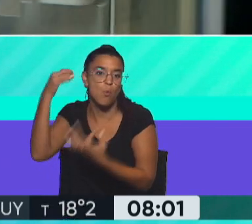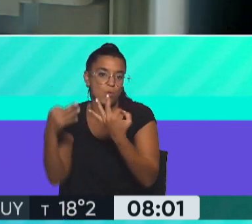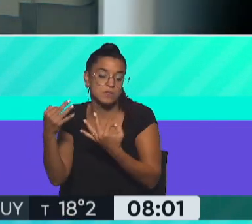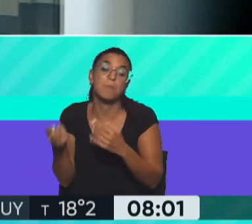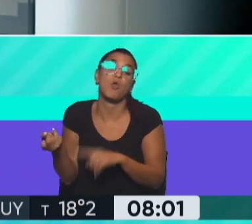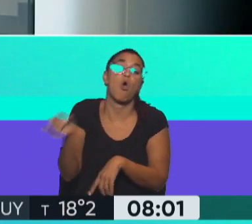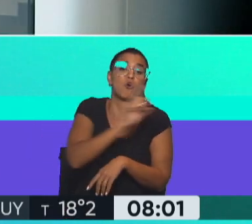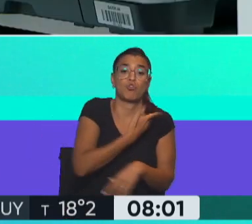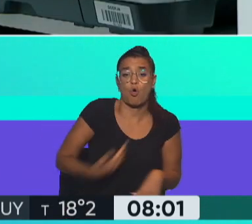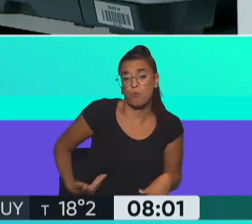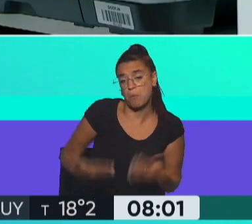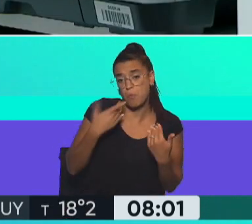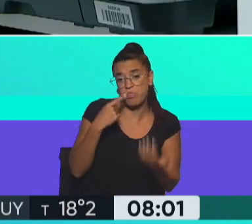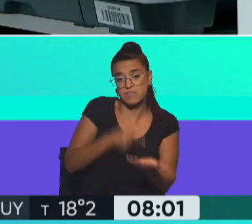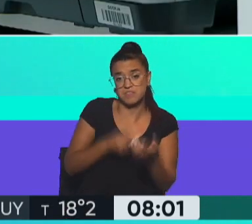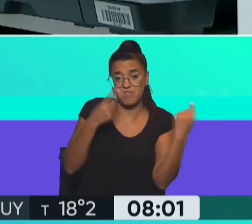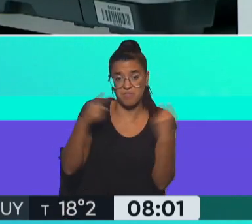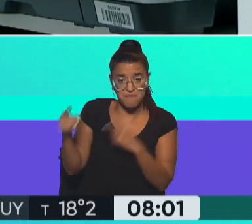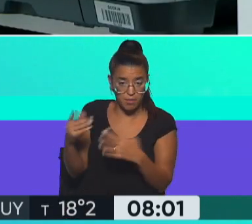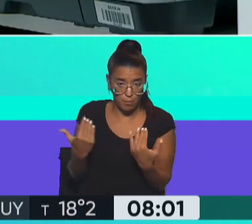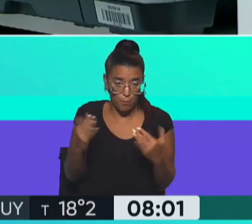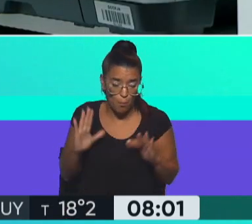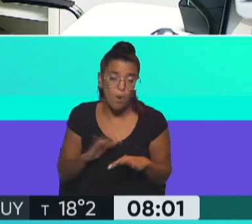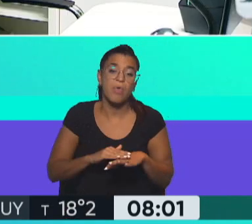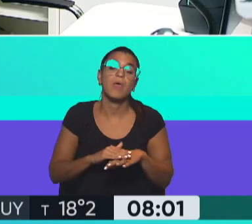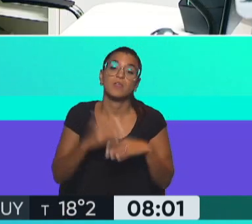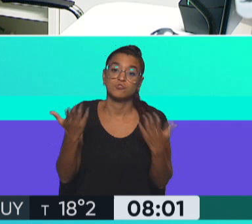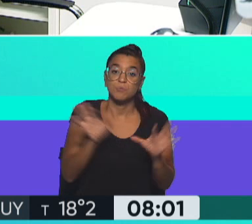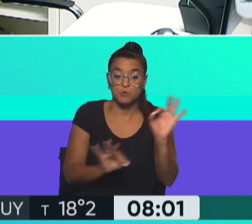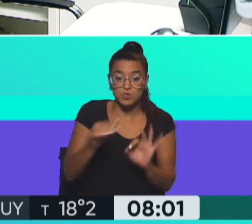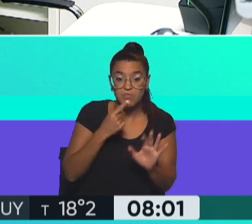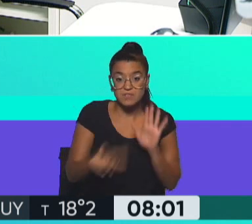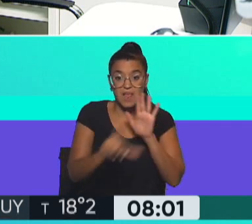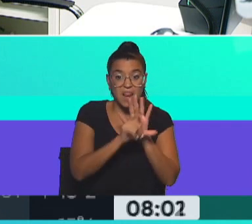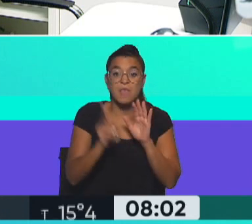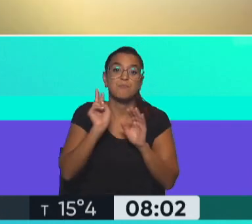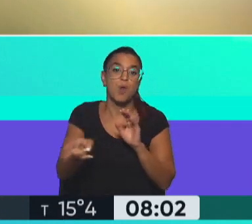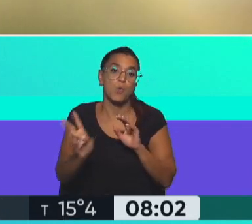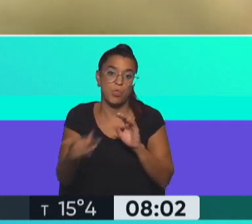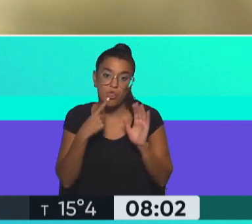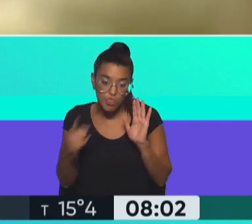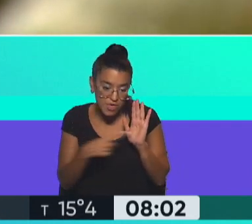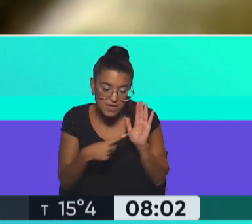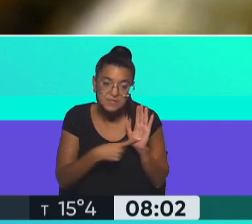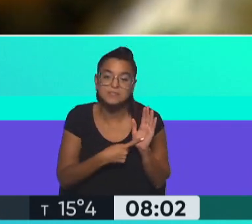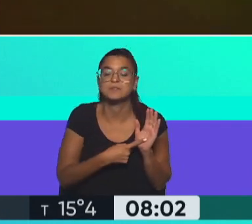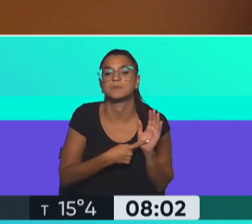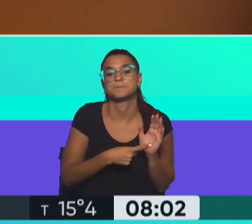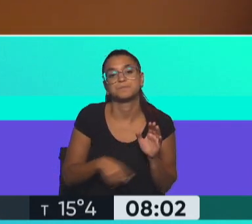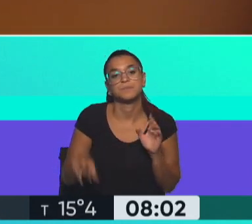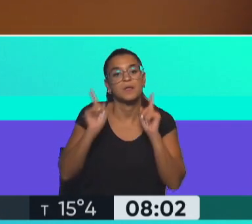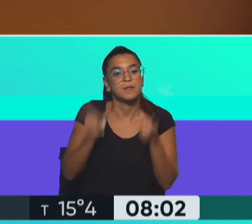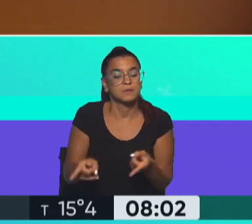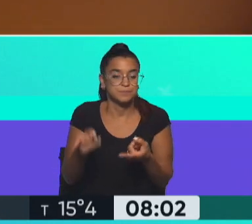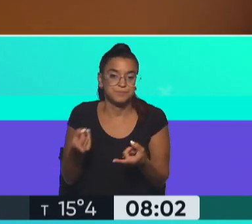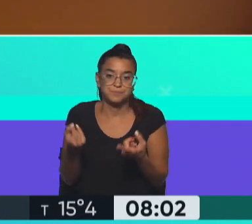y puede tomar una decisión en contrario. Entonces, lo que establece el proyecto es que por ley se le prohíbe esta cuestión. Prohíbe por ley la